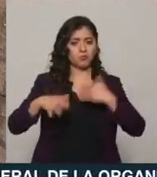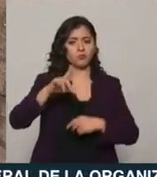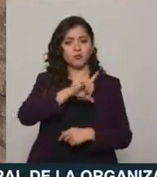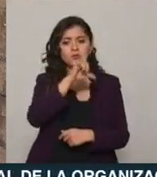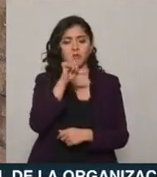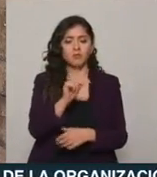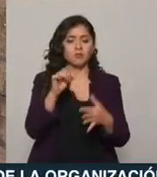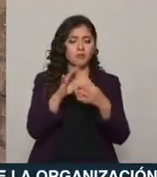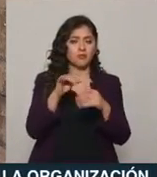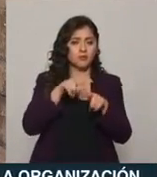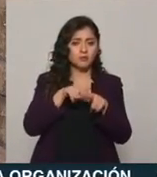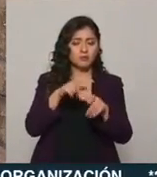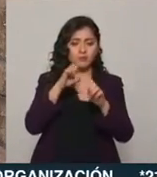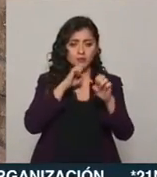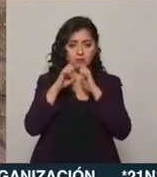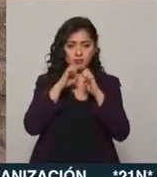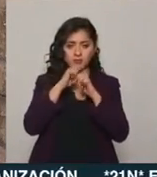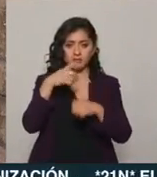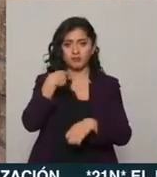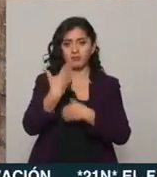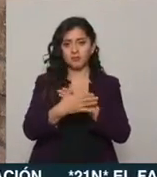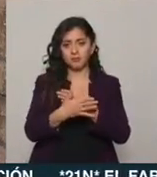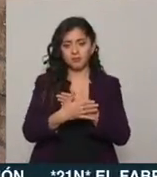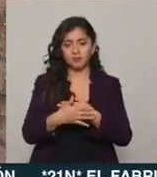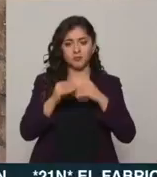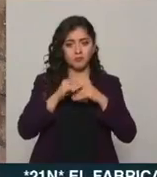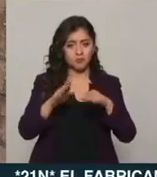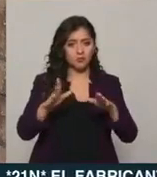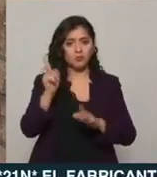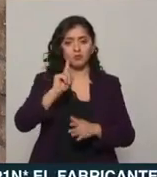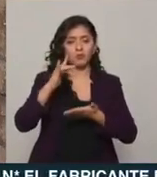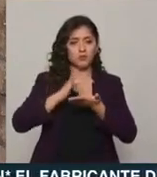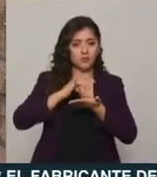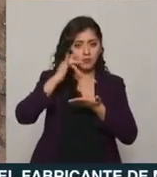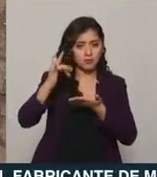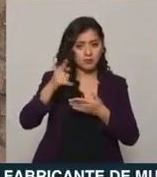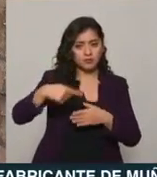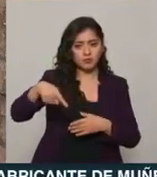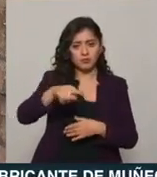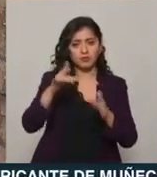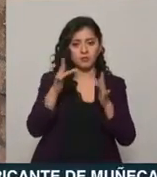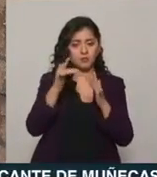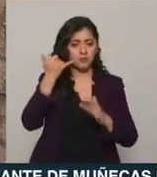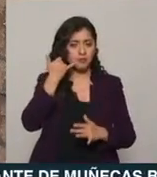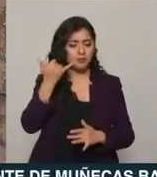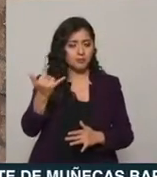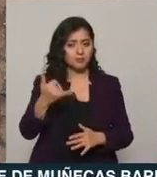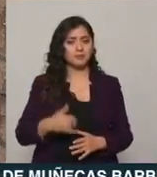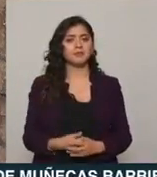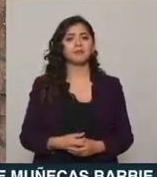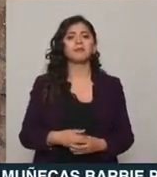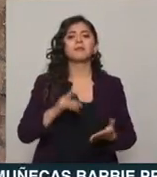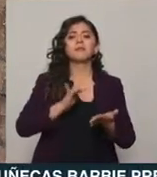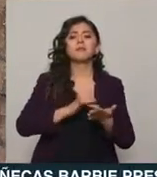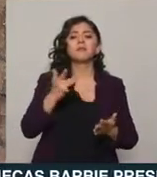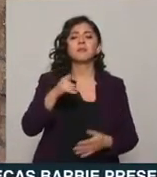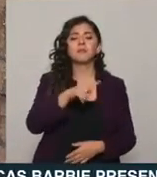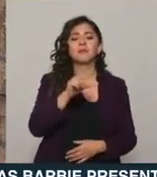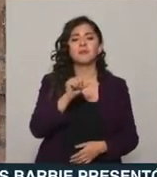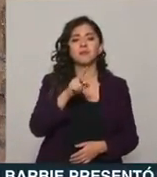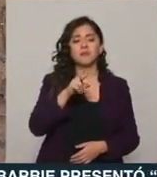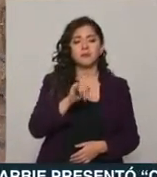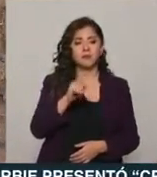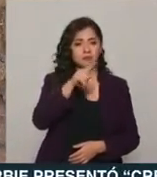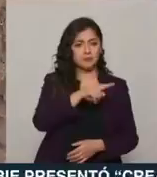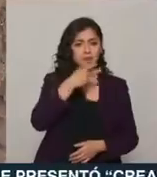platicar sobre la próxima edición. Muchísimas gracias a ustedes por recibirnos. Muchísimas gracias. Él es Ari Ehrenberg, director